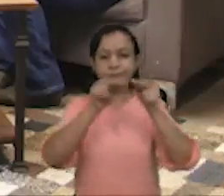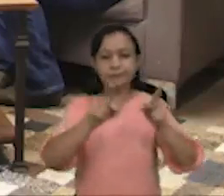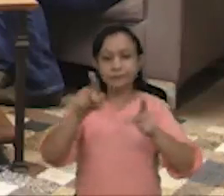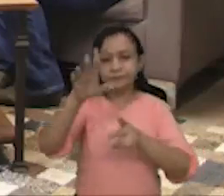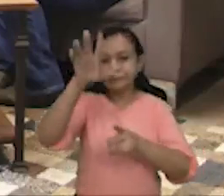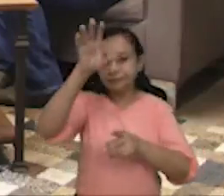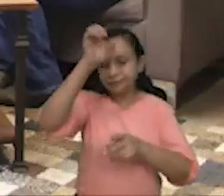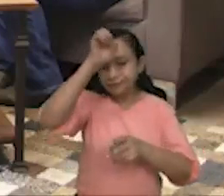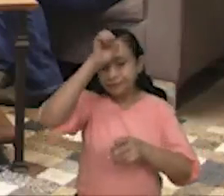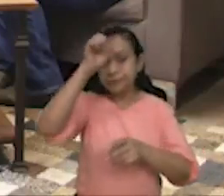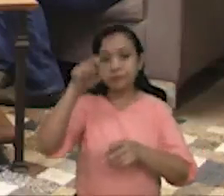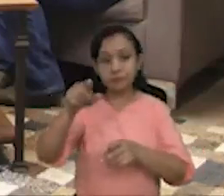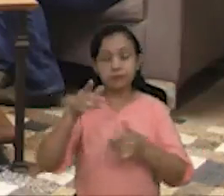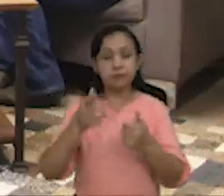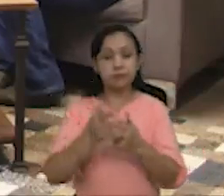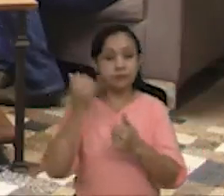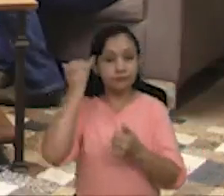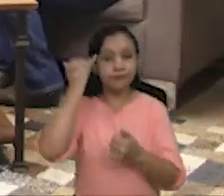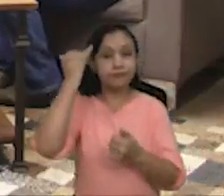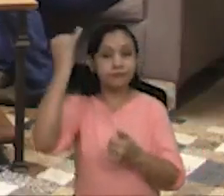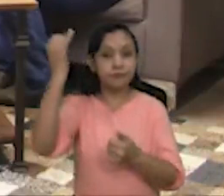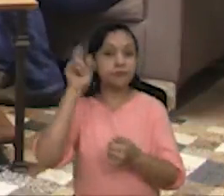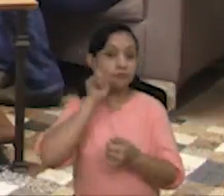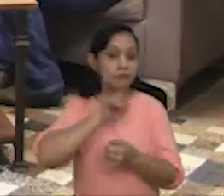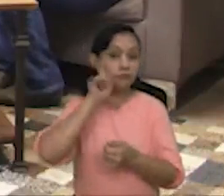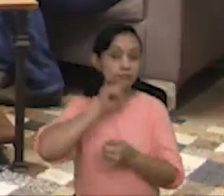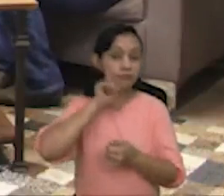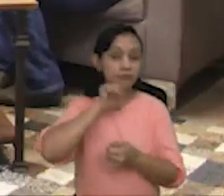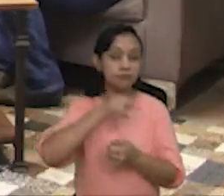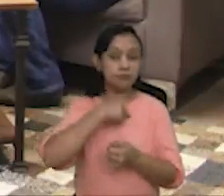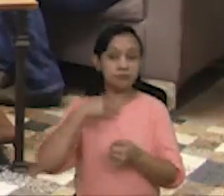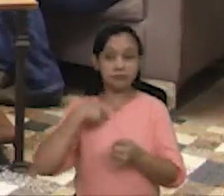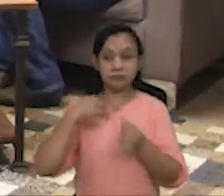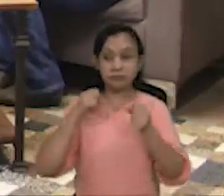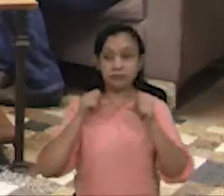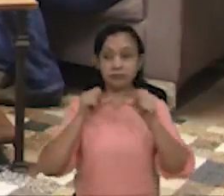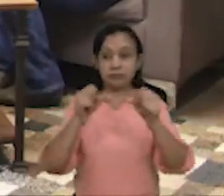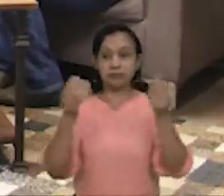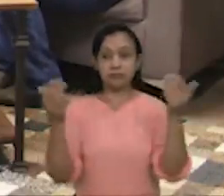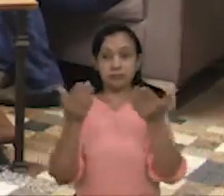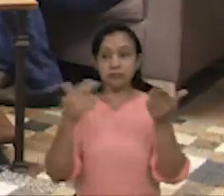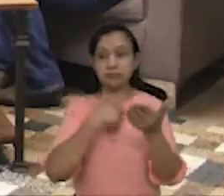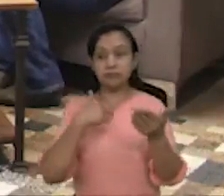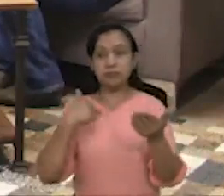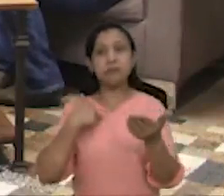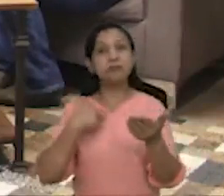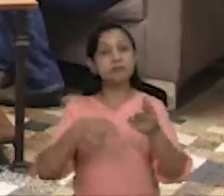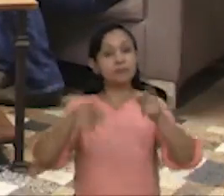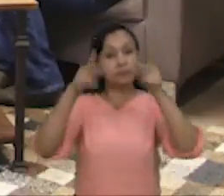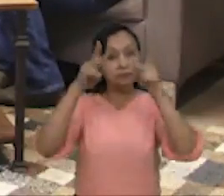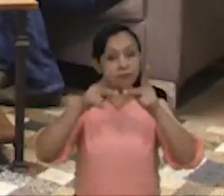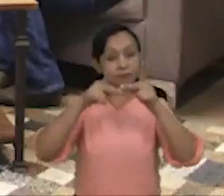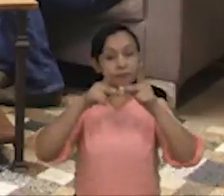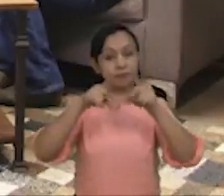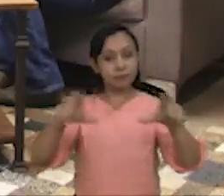esa arma. Esa es una arma ideológica que se pone en marcha se pone en marcha dentro de un plan